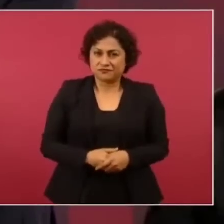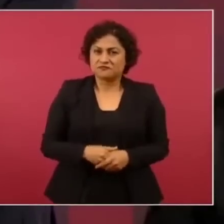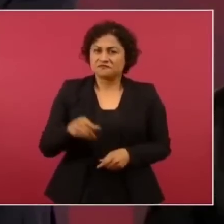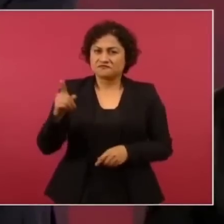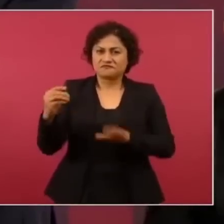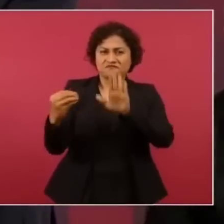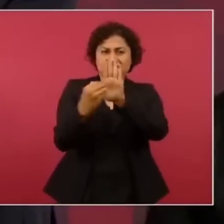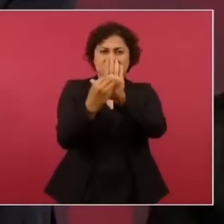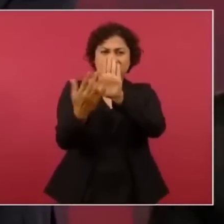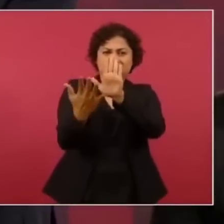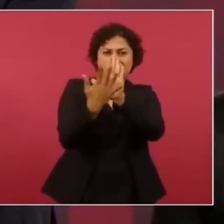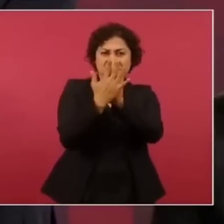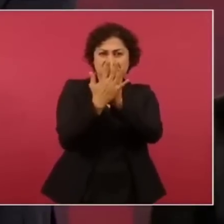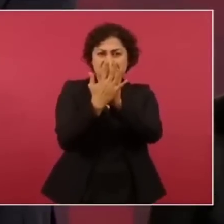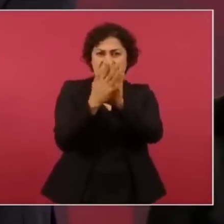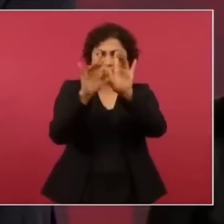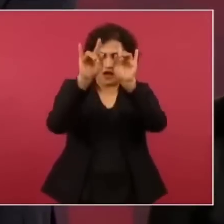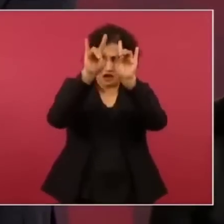8 columnas.